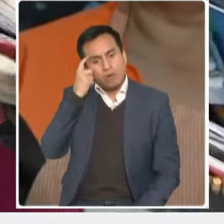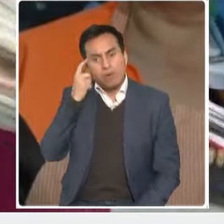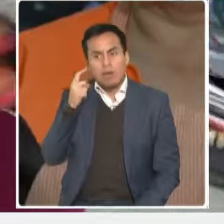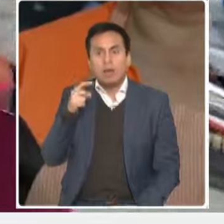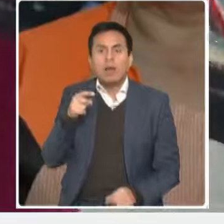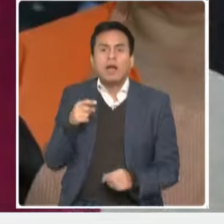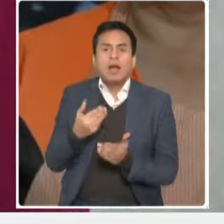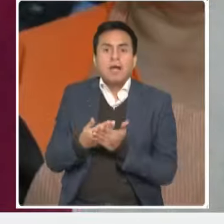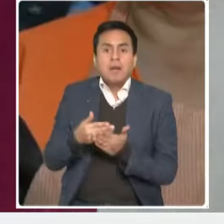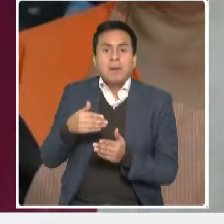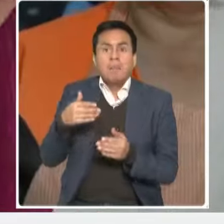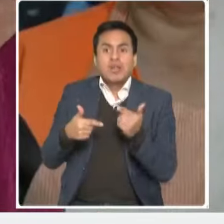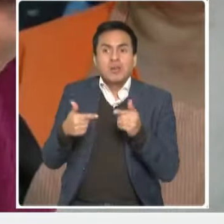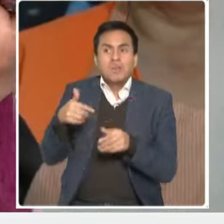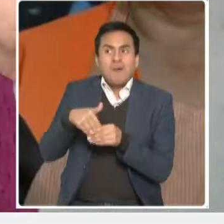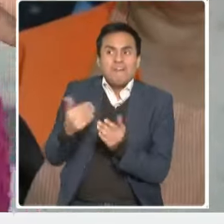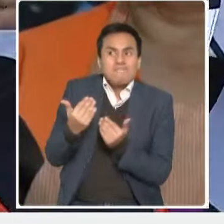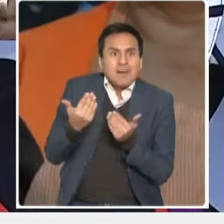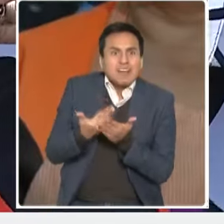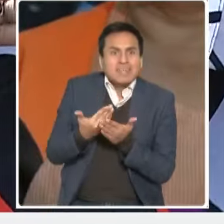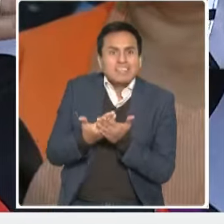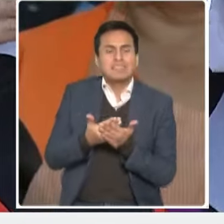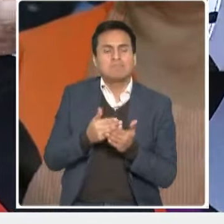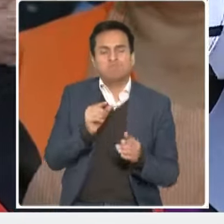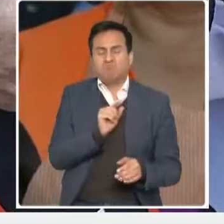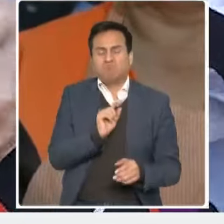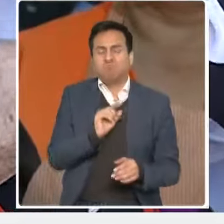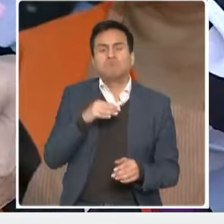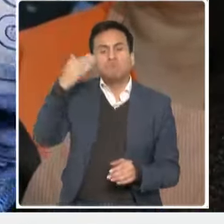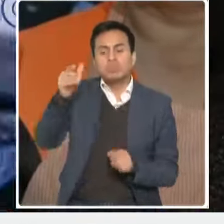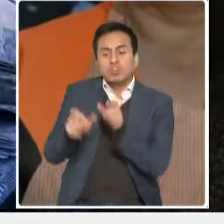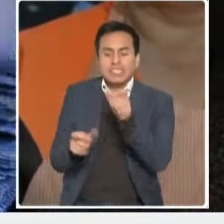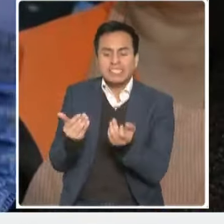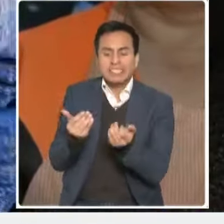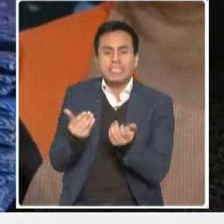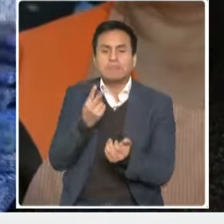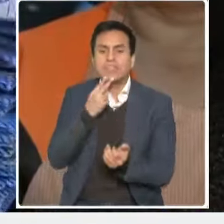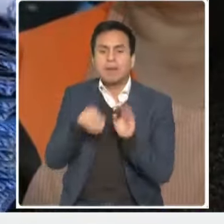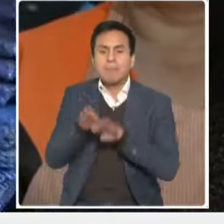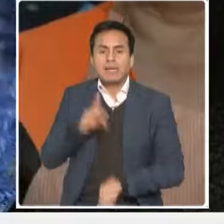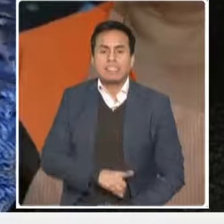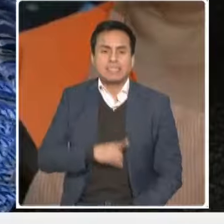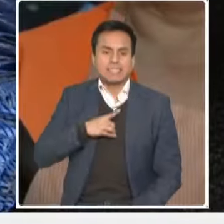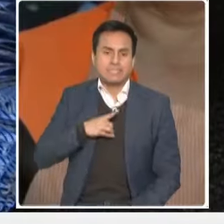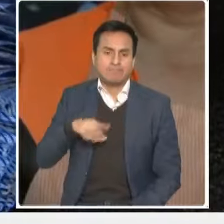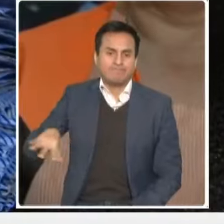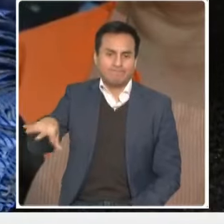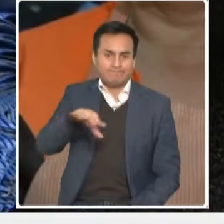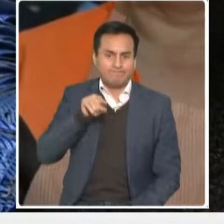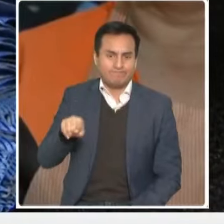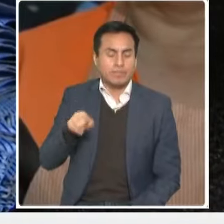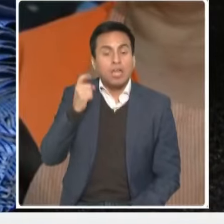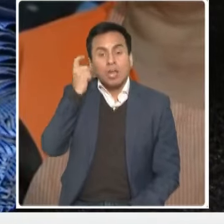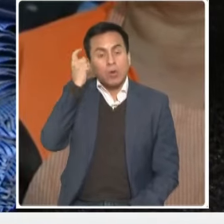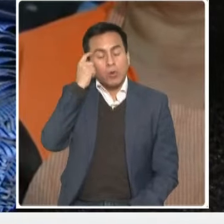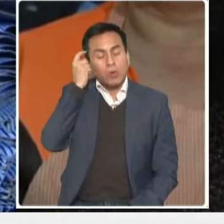réditos políticos de corto plazo, sino en las personas que lo necesitan para poder tener una vida más digna.